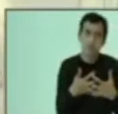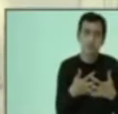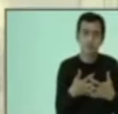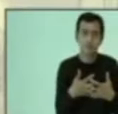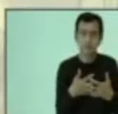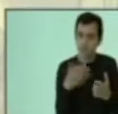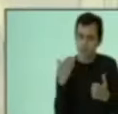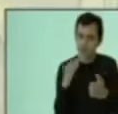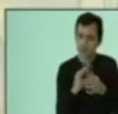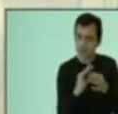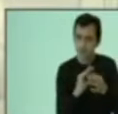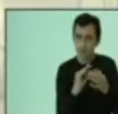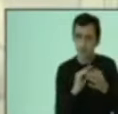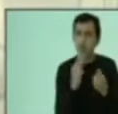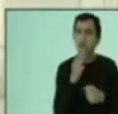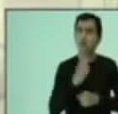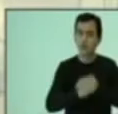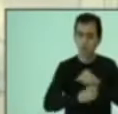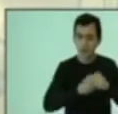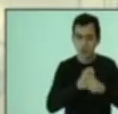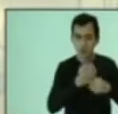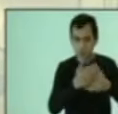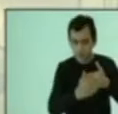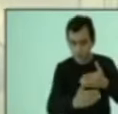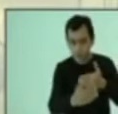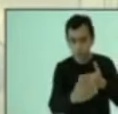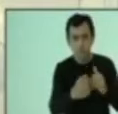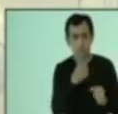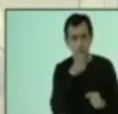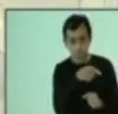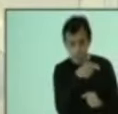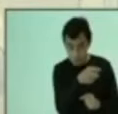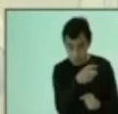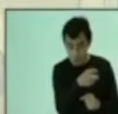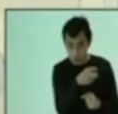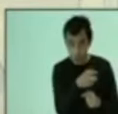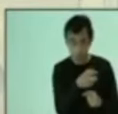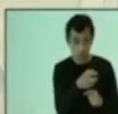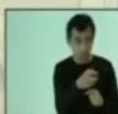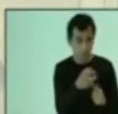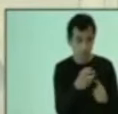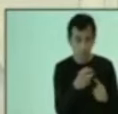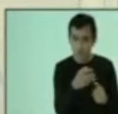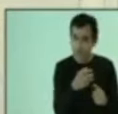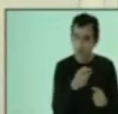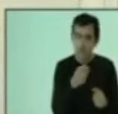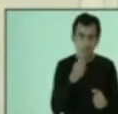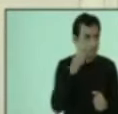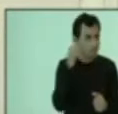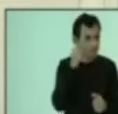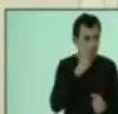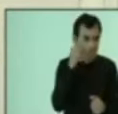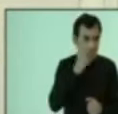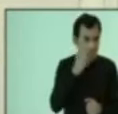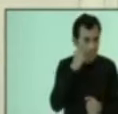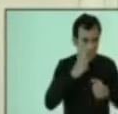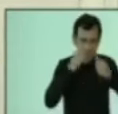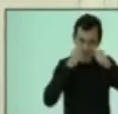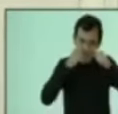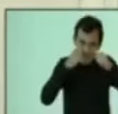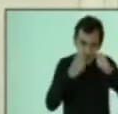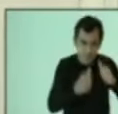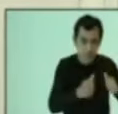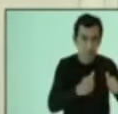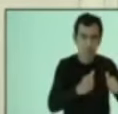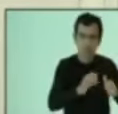que en un plazo de 2 años sea un hecho que la atención va a ser al 100%, darle